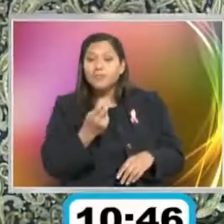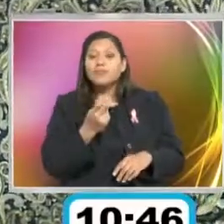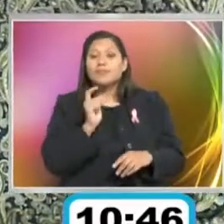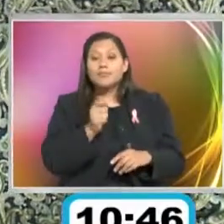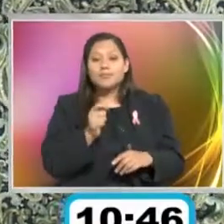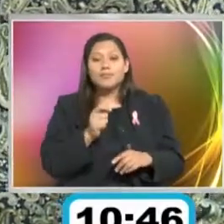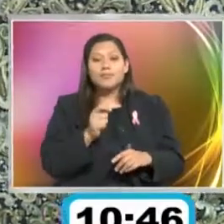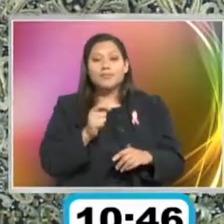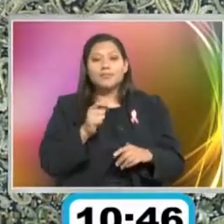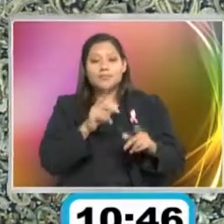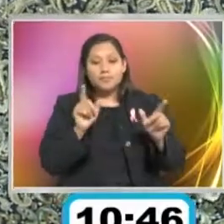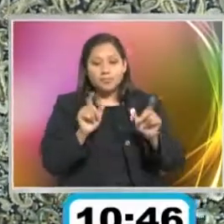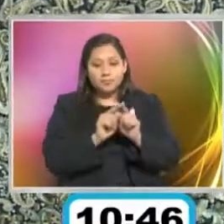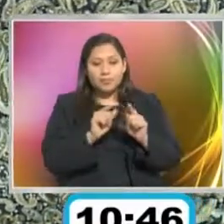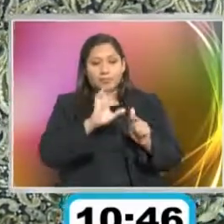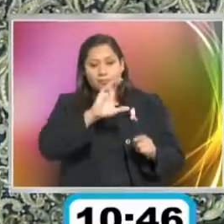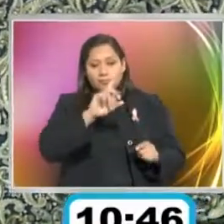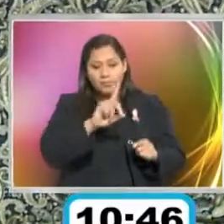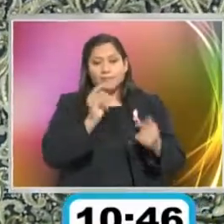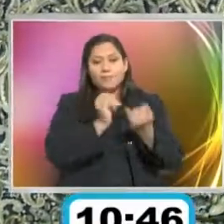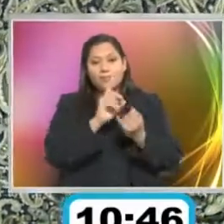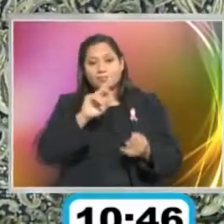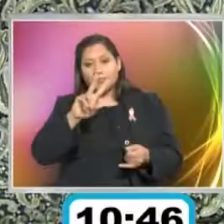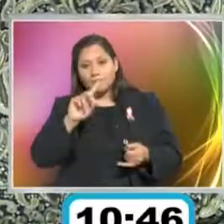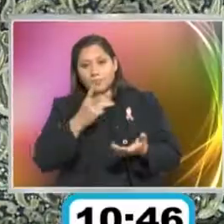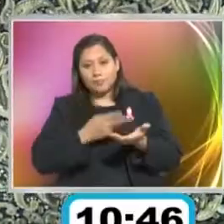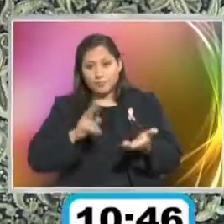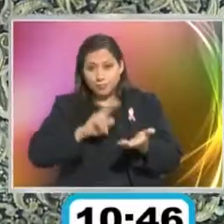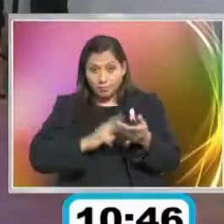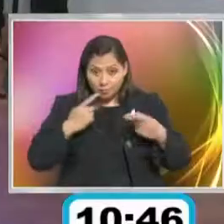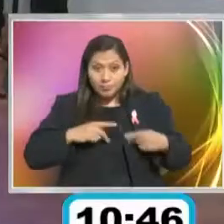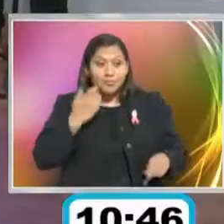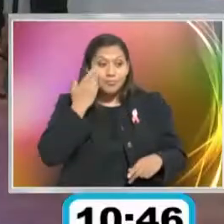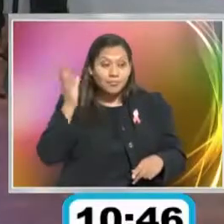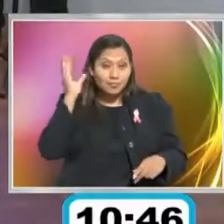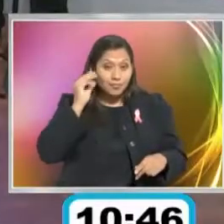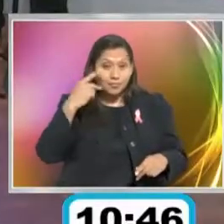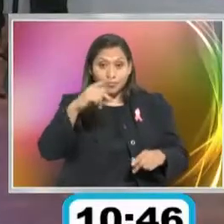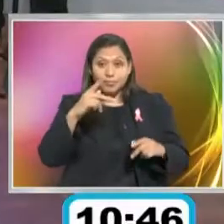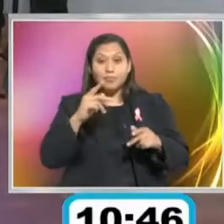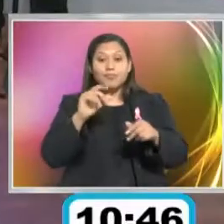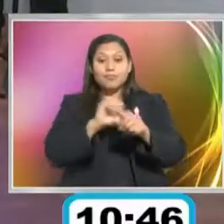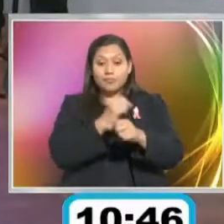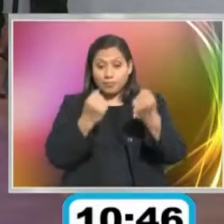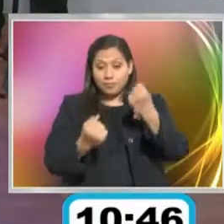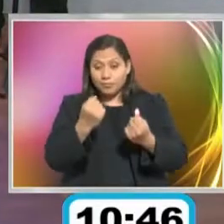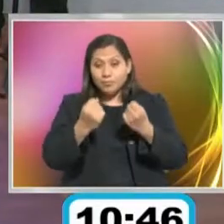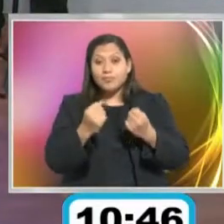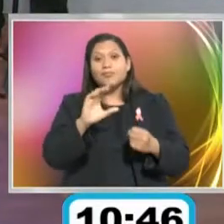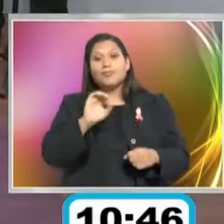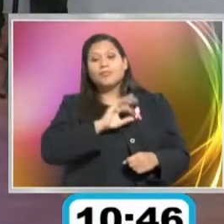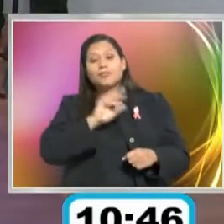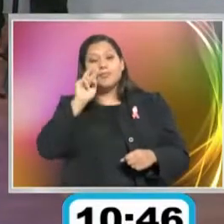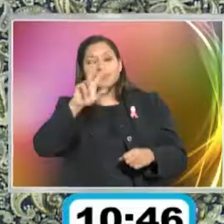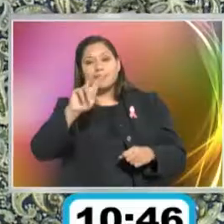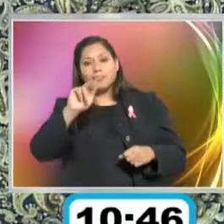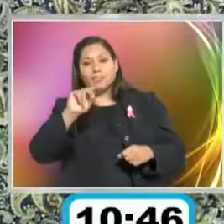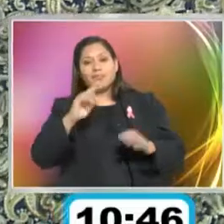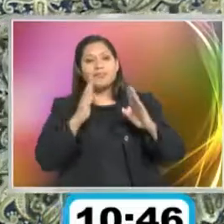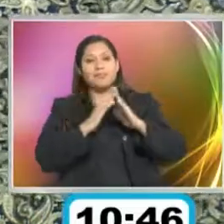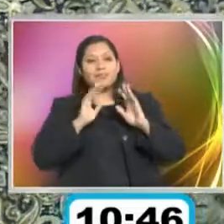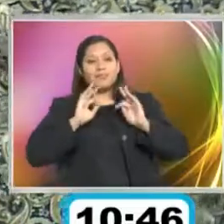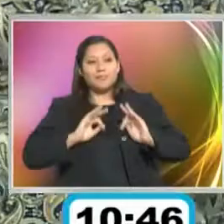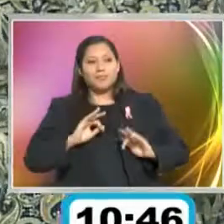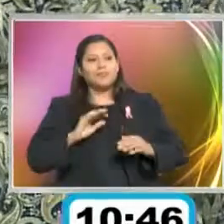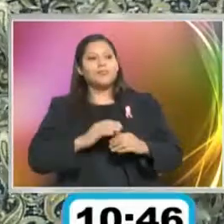es un bonus track, es CD y es DVD. Así que la gente que lo quiera escuchar en su carro, lo escucha en su carro y lo puede ver en la comodidad de su